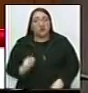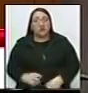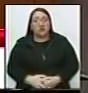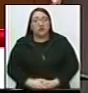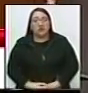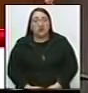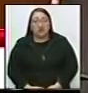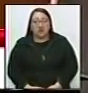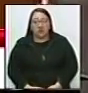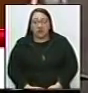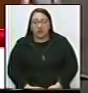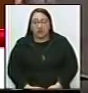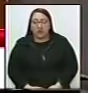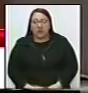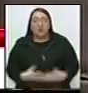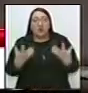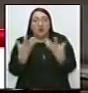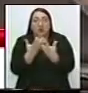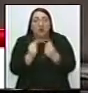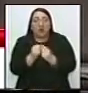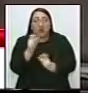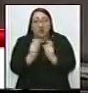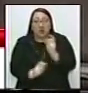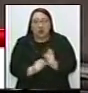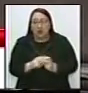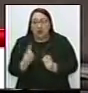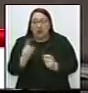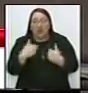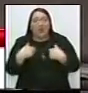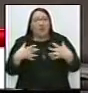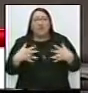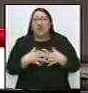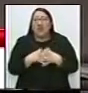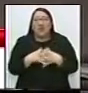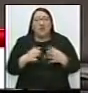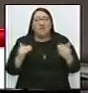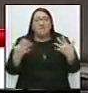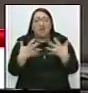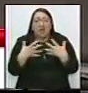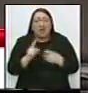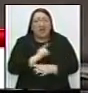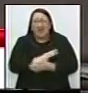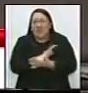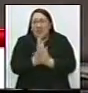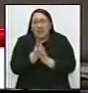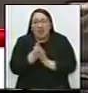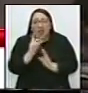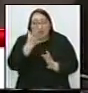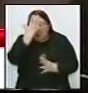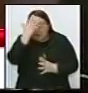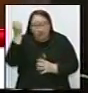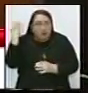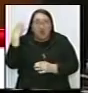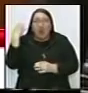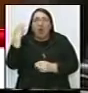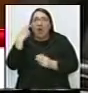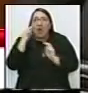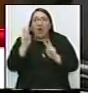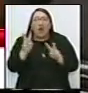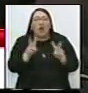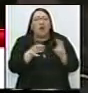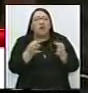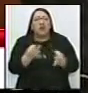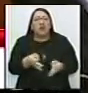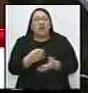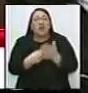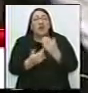que sintonizar con la ciudadanía, no tenerle miedo a aquella ciudadanía que se ha quitado la venda de los ojos y